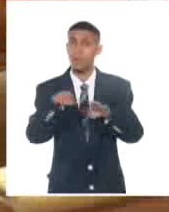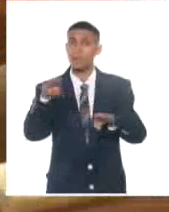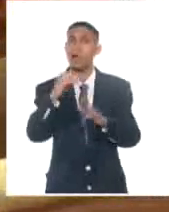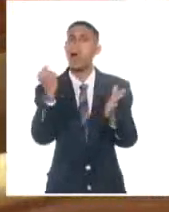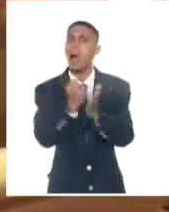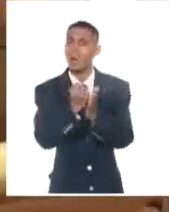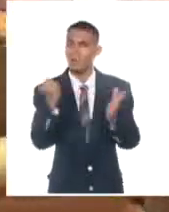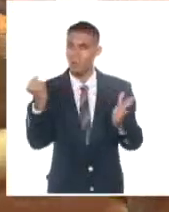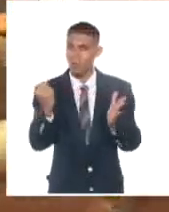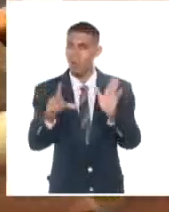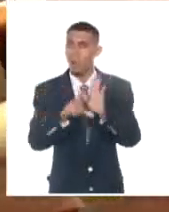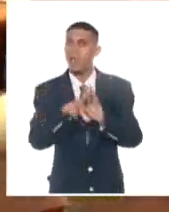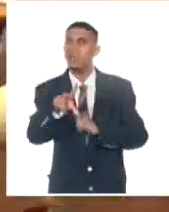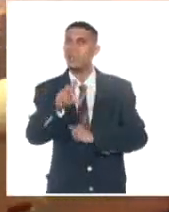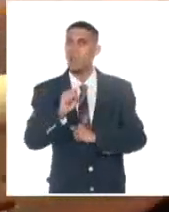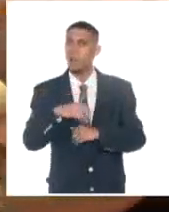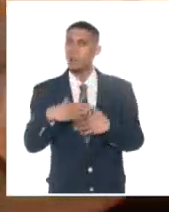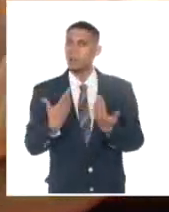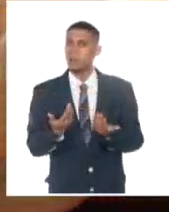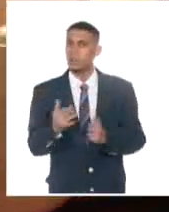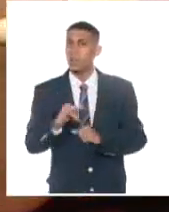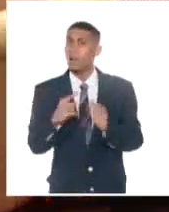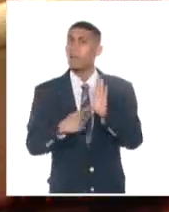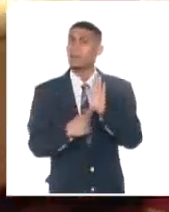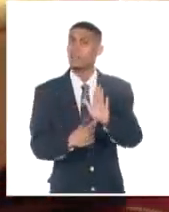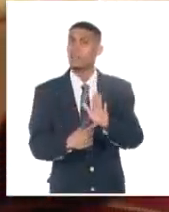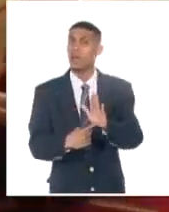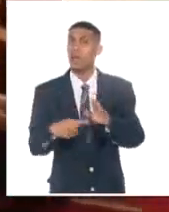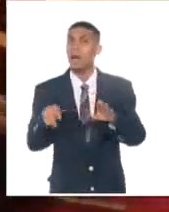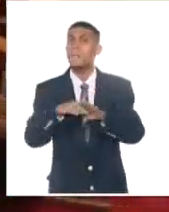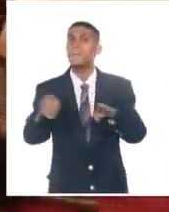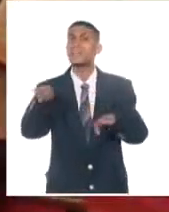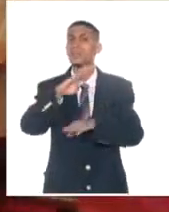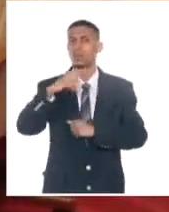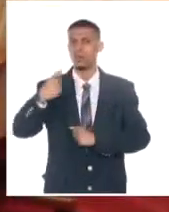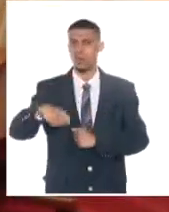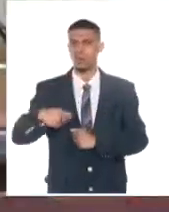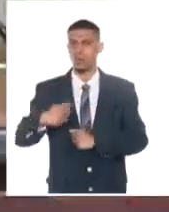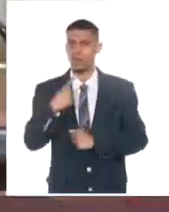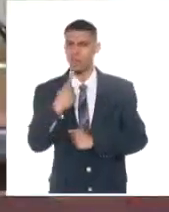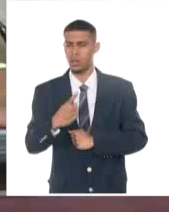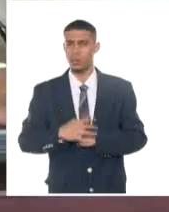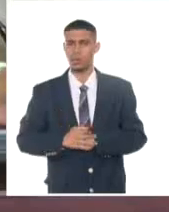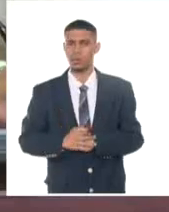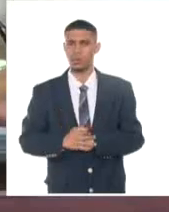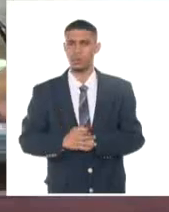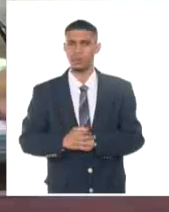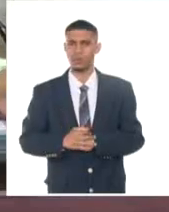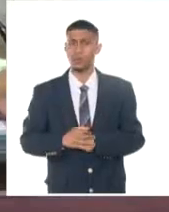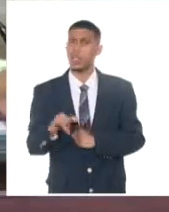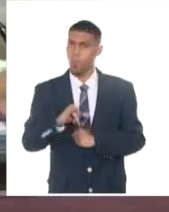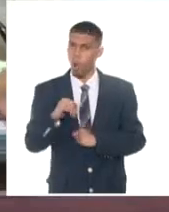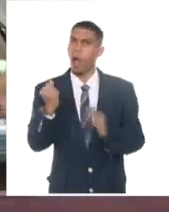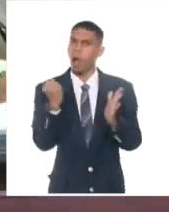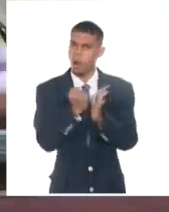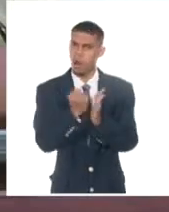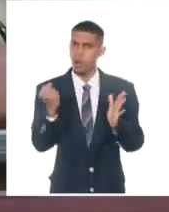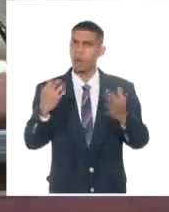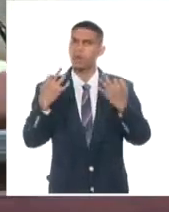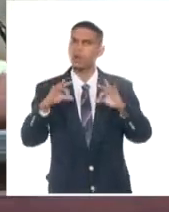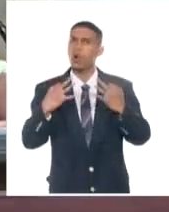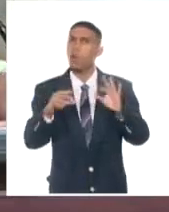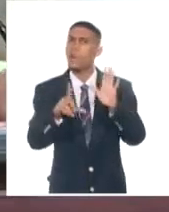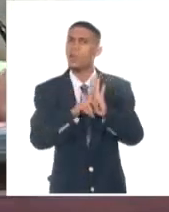otorgamiento de premios presentada por el titular de Justicia, Óscar Silvera Martínez. También fue aprobado el documento sobre